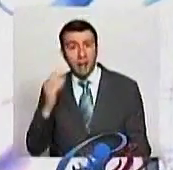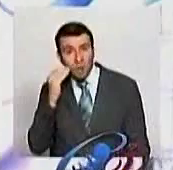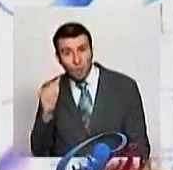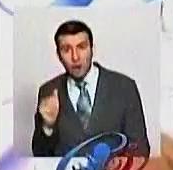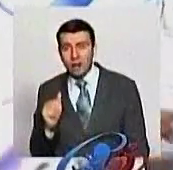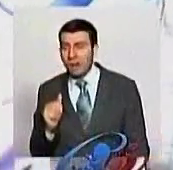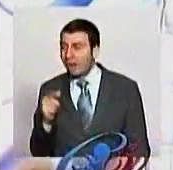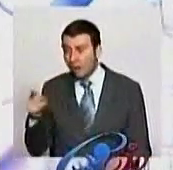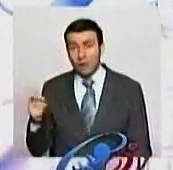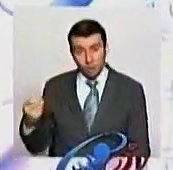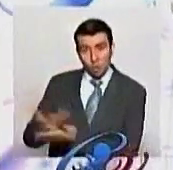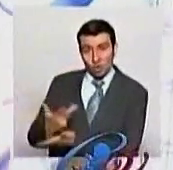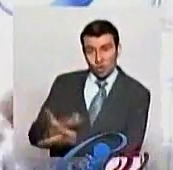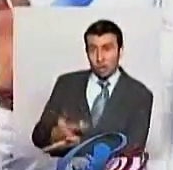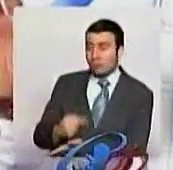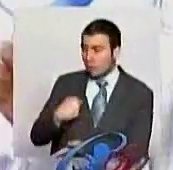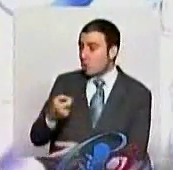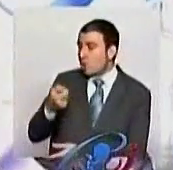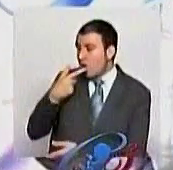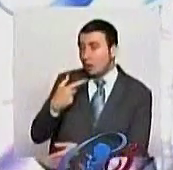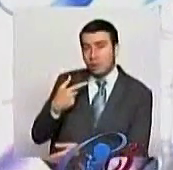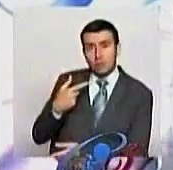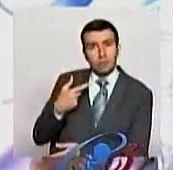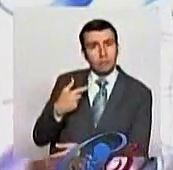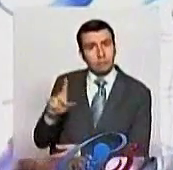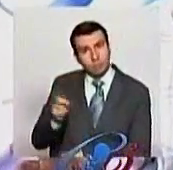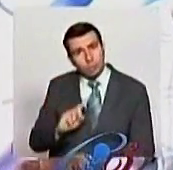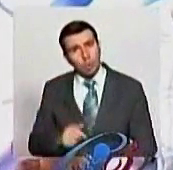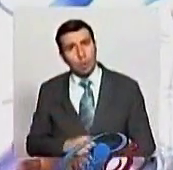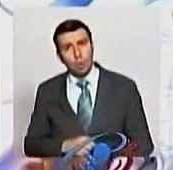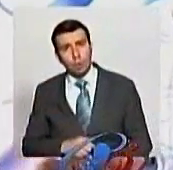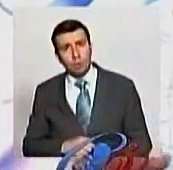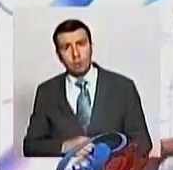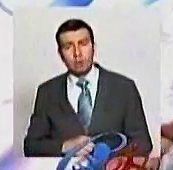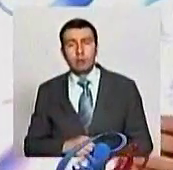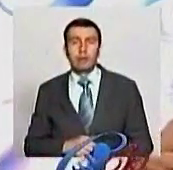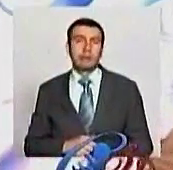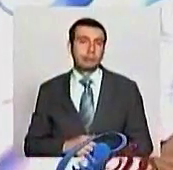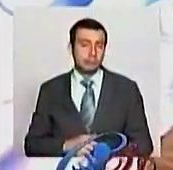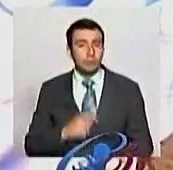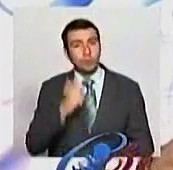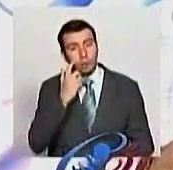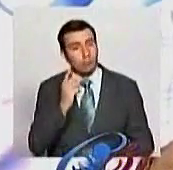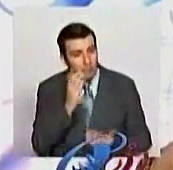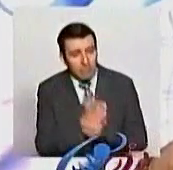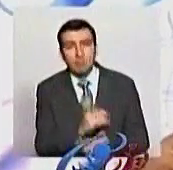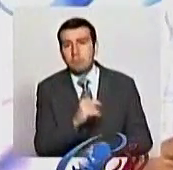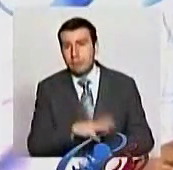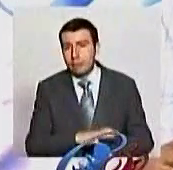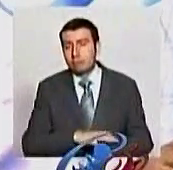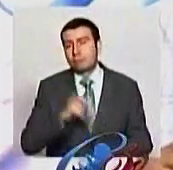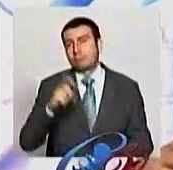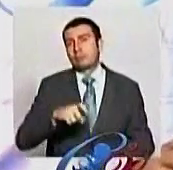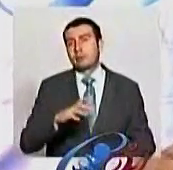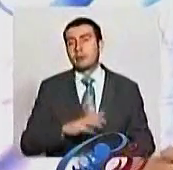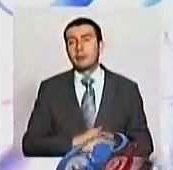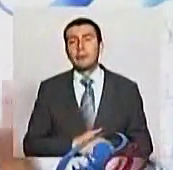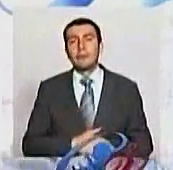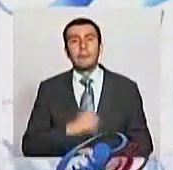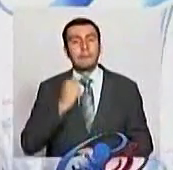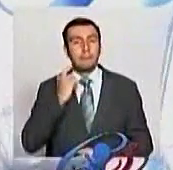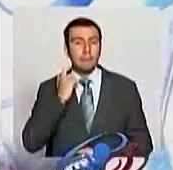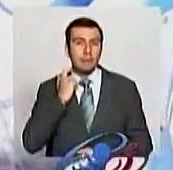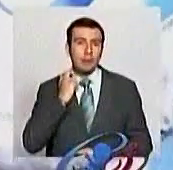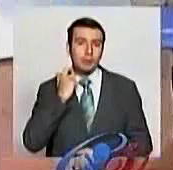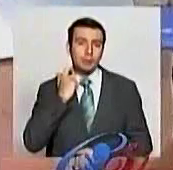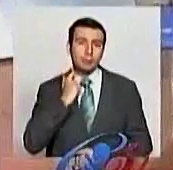quedaron a la vecina, el que me cuida el carro, todo el mundo formula, pone y quita. Entonces vamos a hacer un diagnóstico preventivo